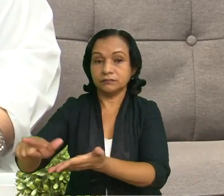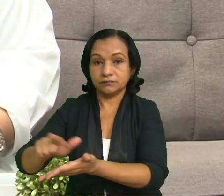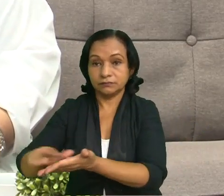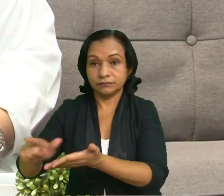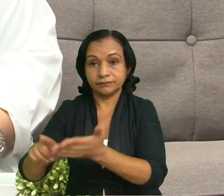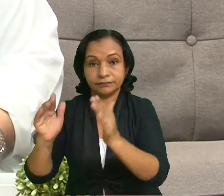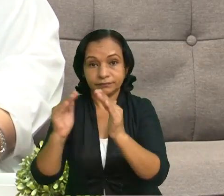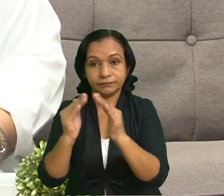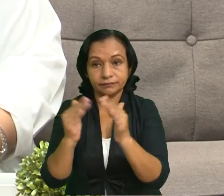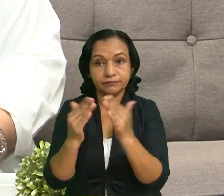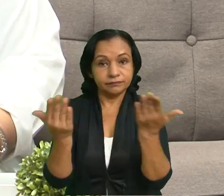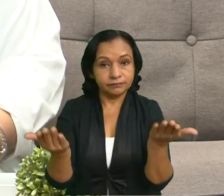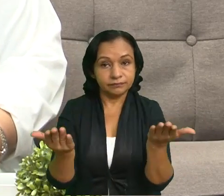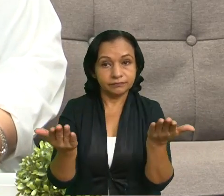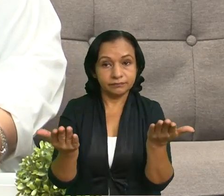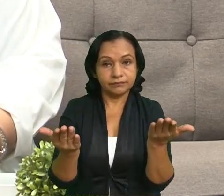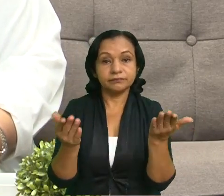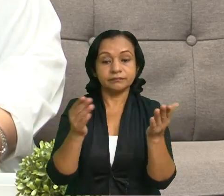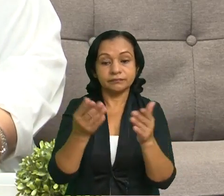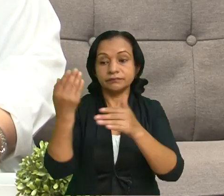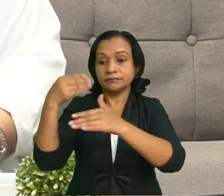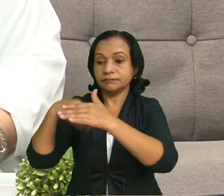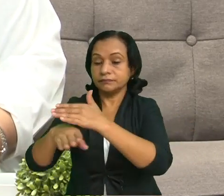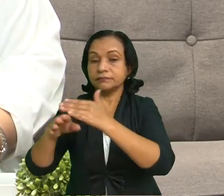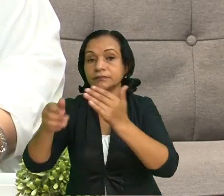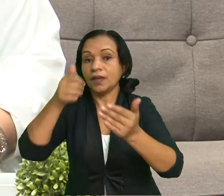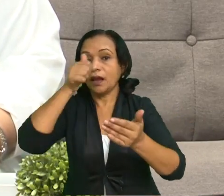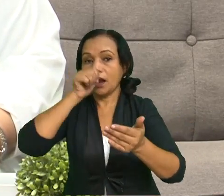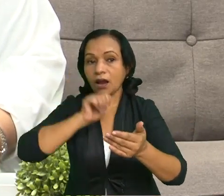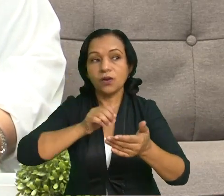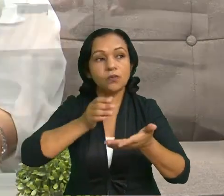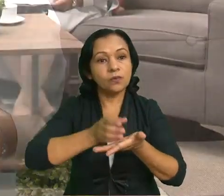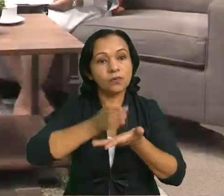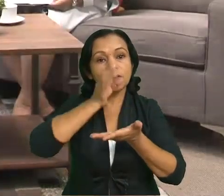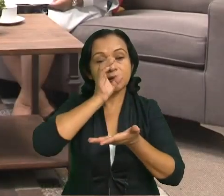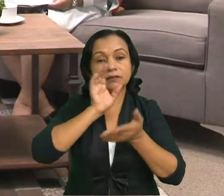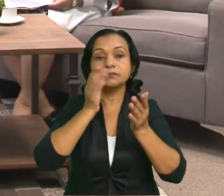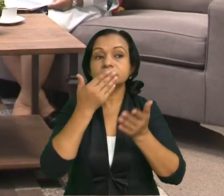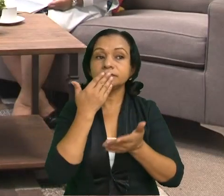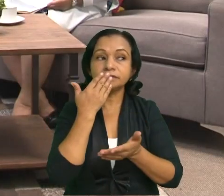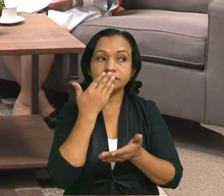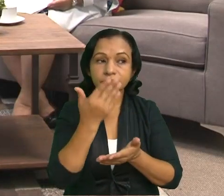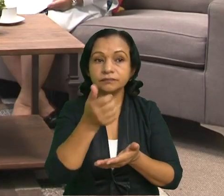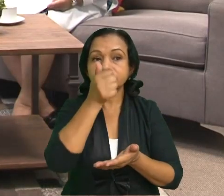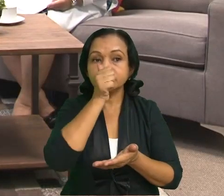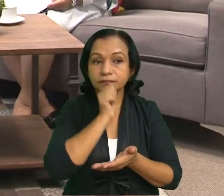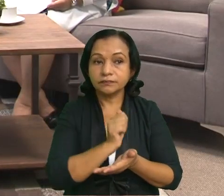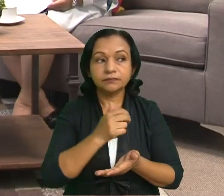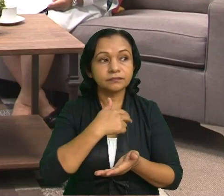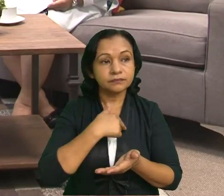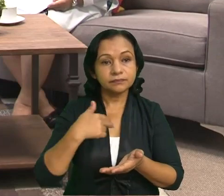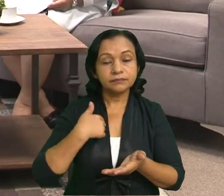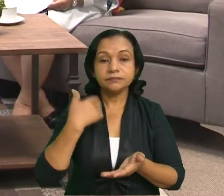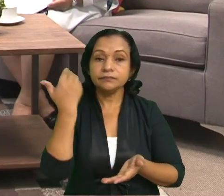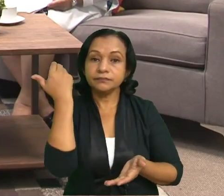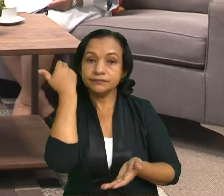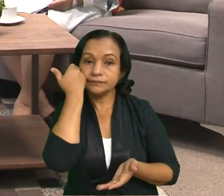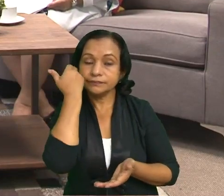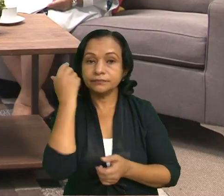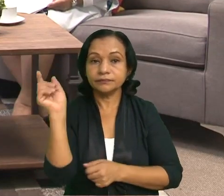tu casa cuando saliste pero también garantizar que el agua de consumo humano tenga la calidad necesaria y esto lo origina enfermedades